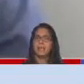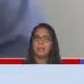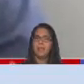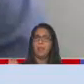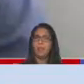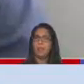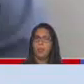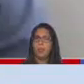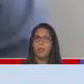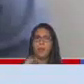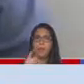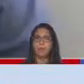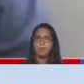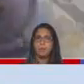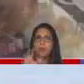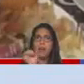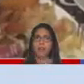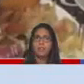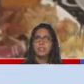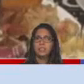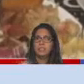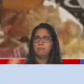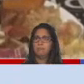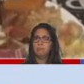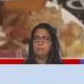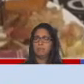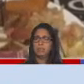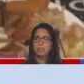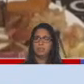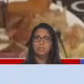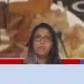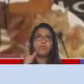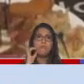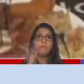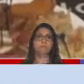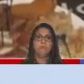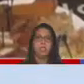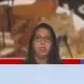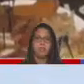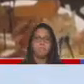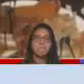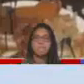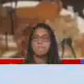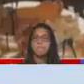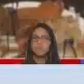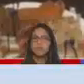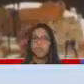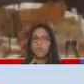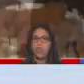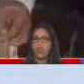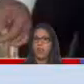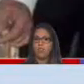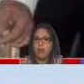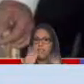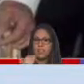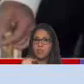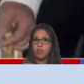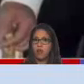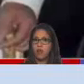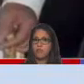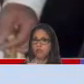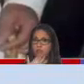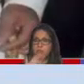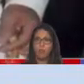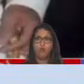haber más detenidos? Bueno, es una opinión personal, yo no estoy en la investigación directa, pero para mí son